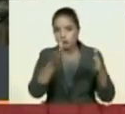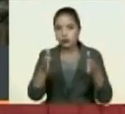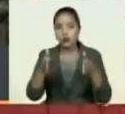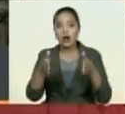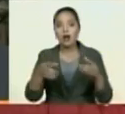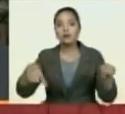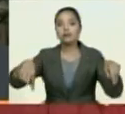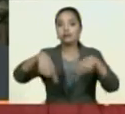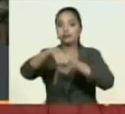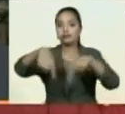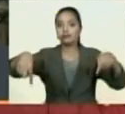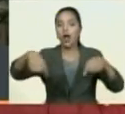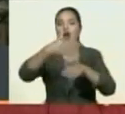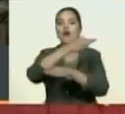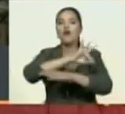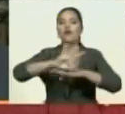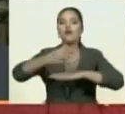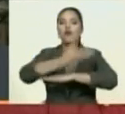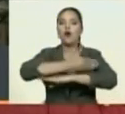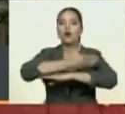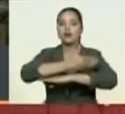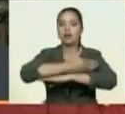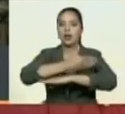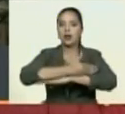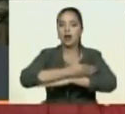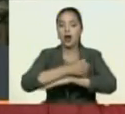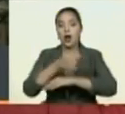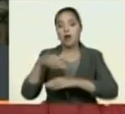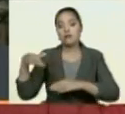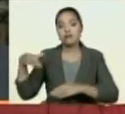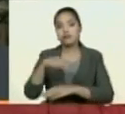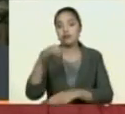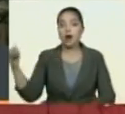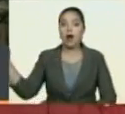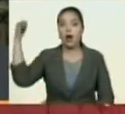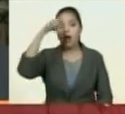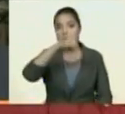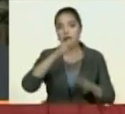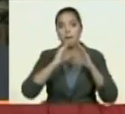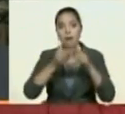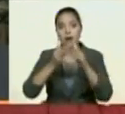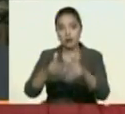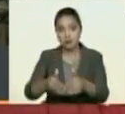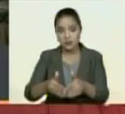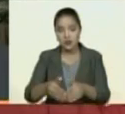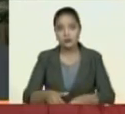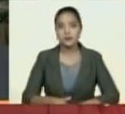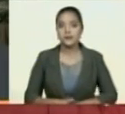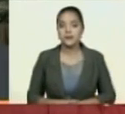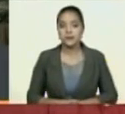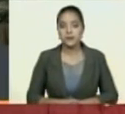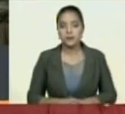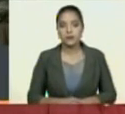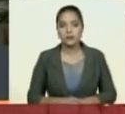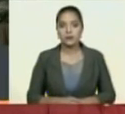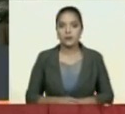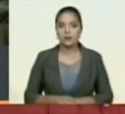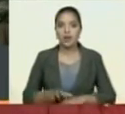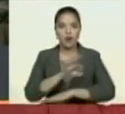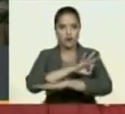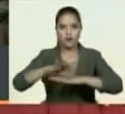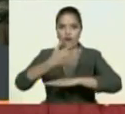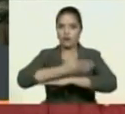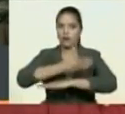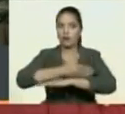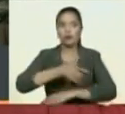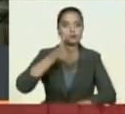fronterizo de personas, tanto por vía terrestre, aérea y marítima, en la zona fronteriza.